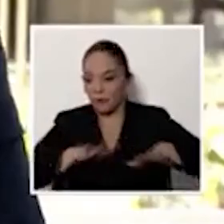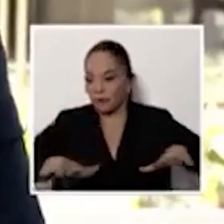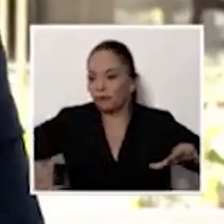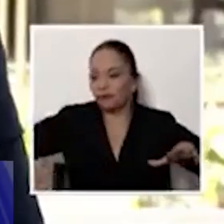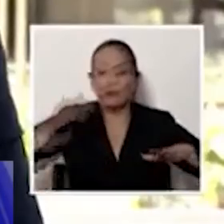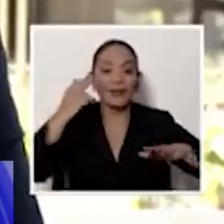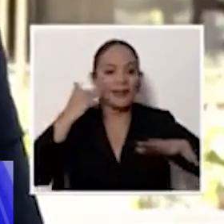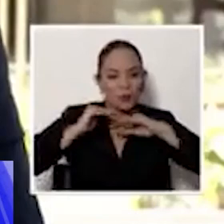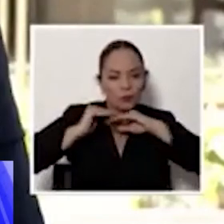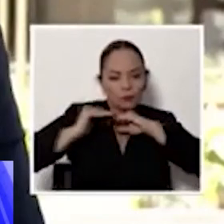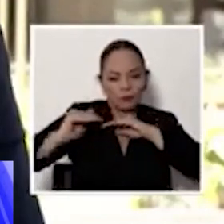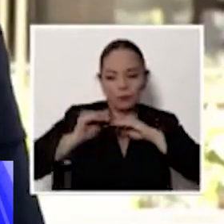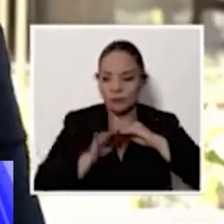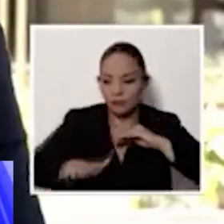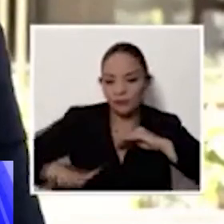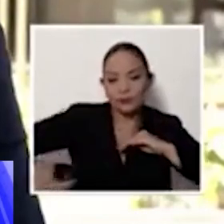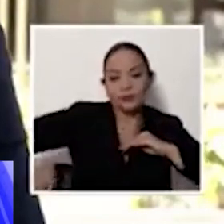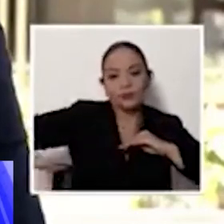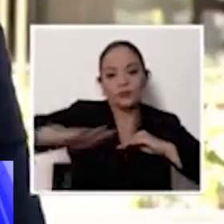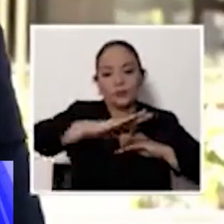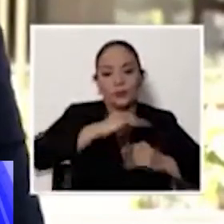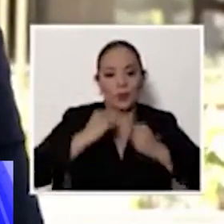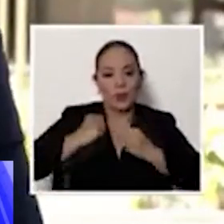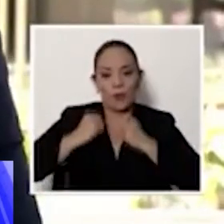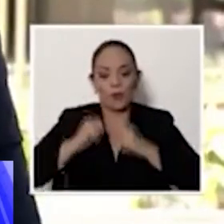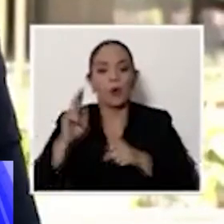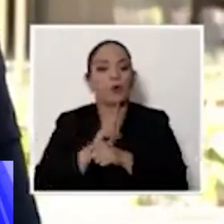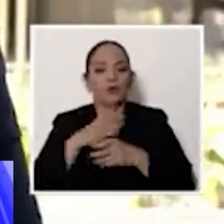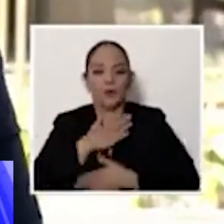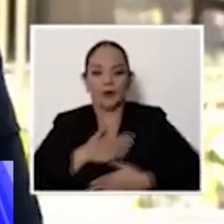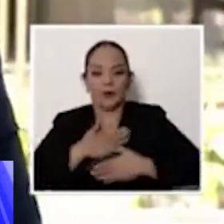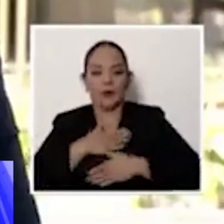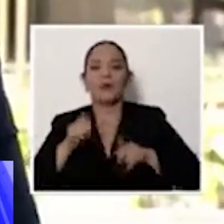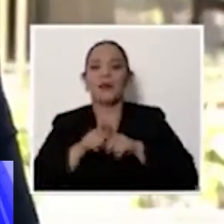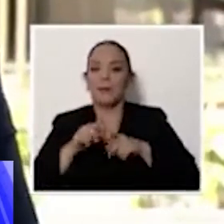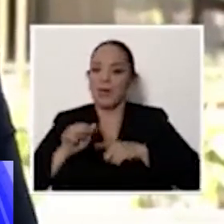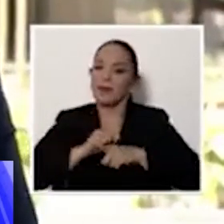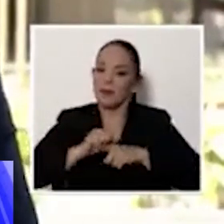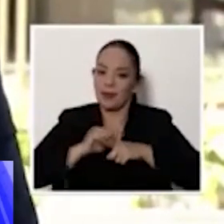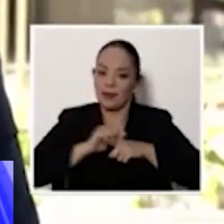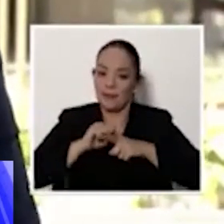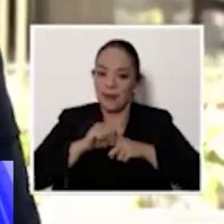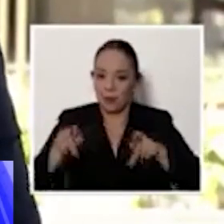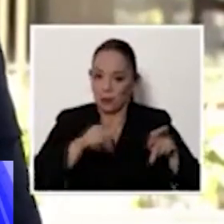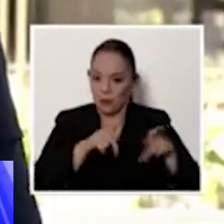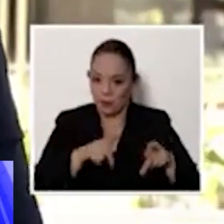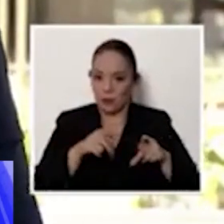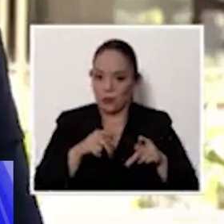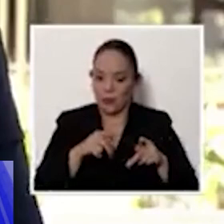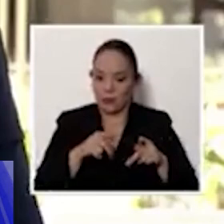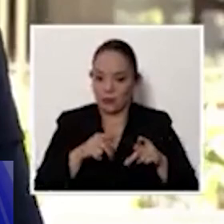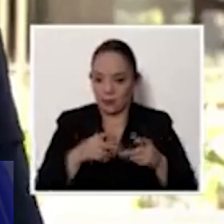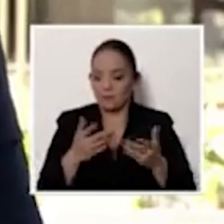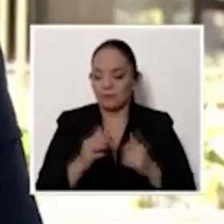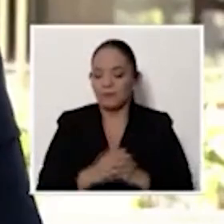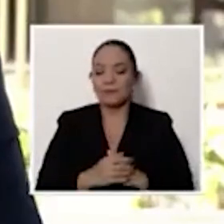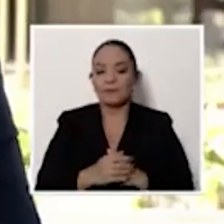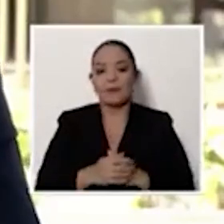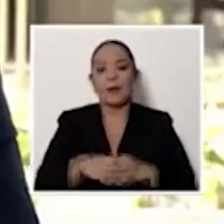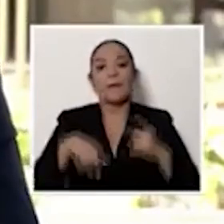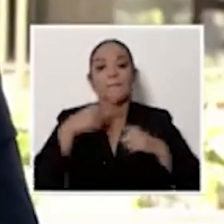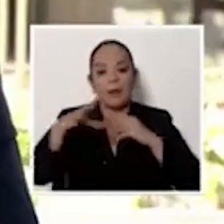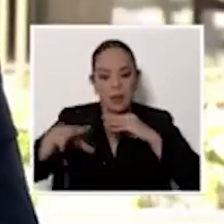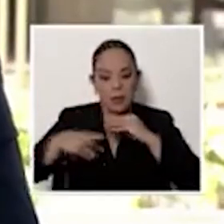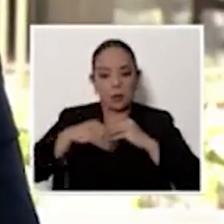asfalto y Es de uso recreativo y también de entrenamiento aquí se va a incluir iluminación